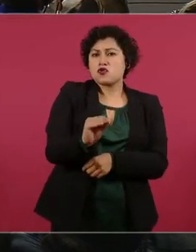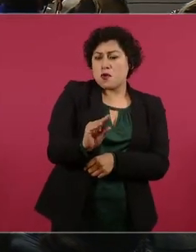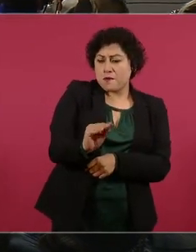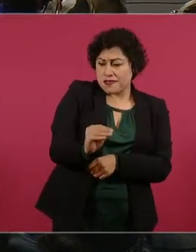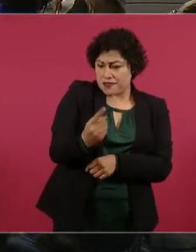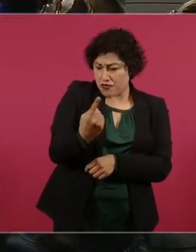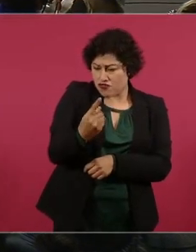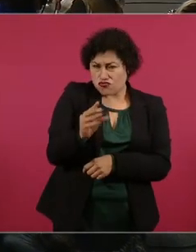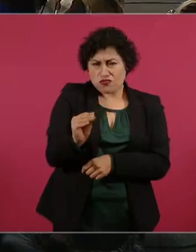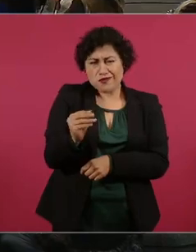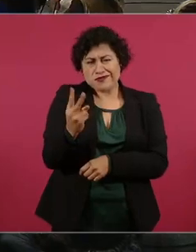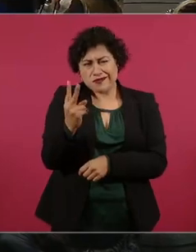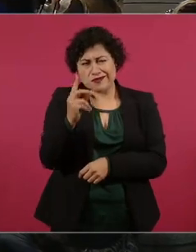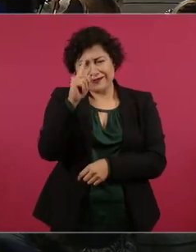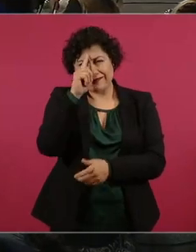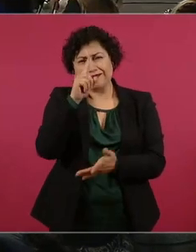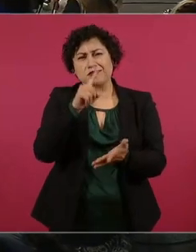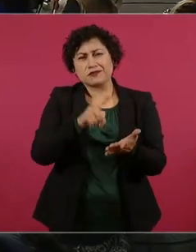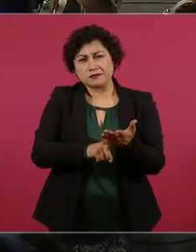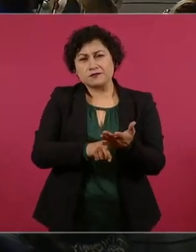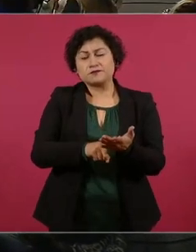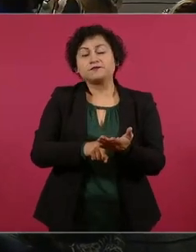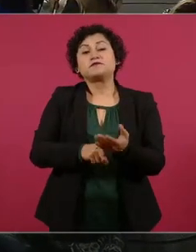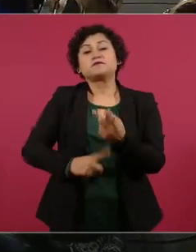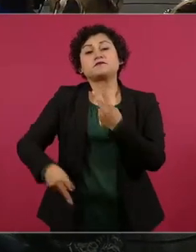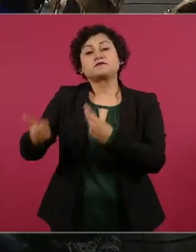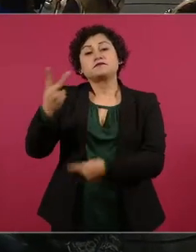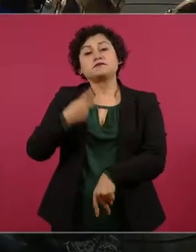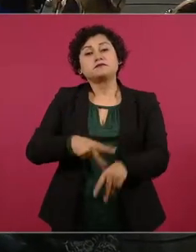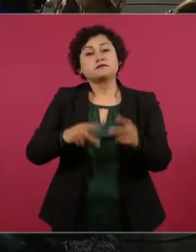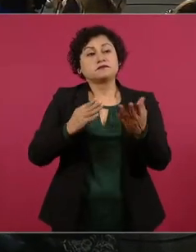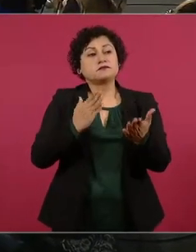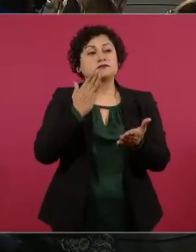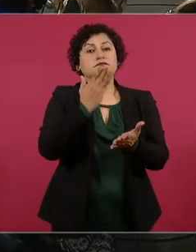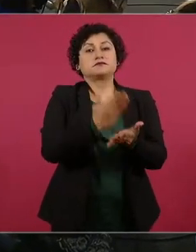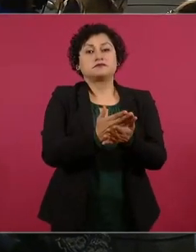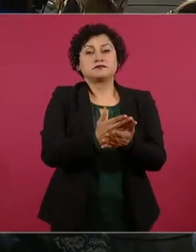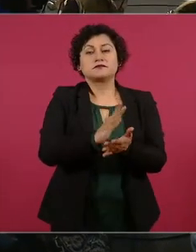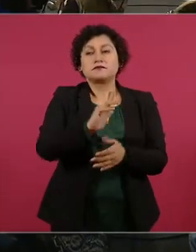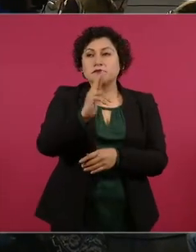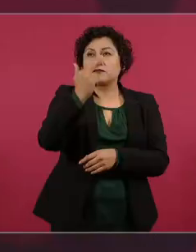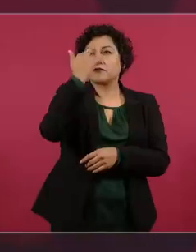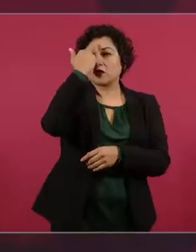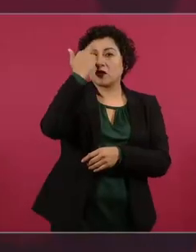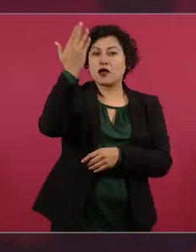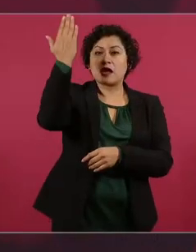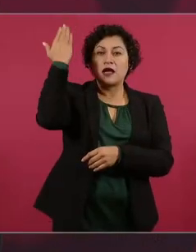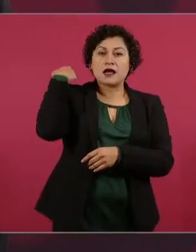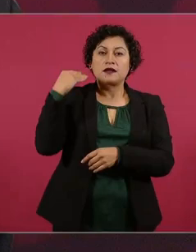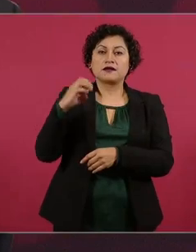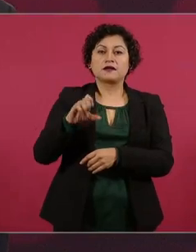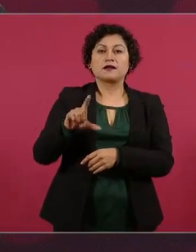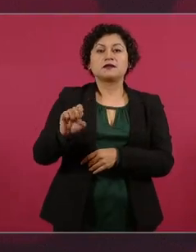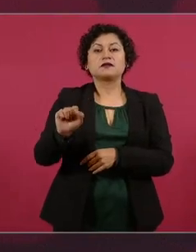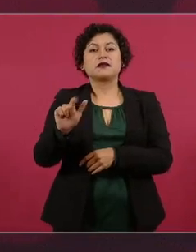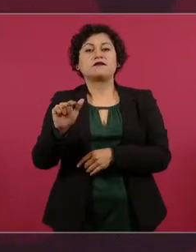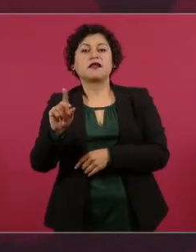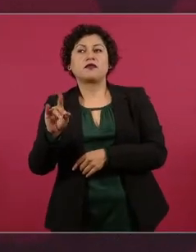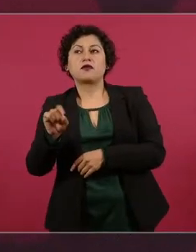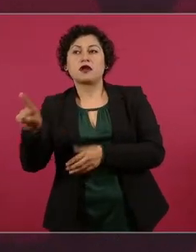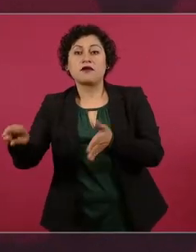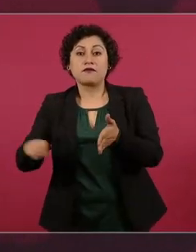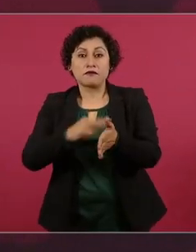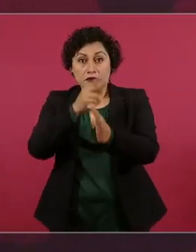Llegamos antes de que se firmaran los acuerdos de paz de El Salvador, y como no les convenía